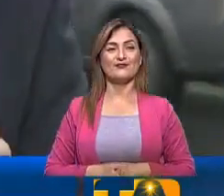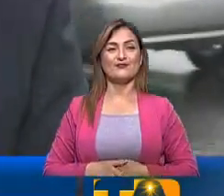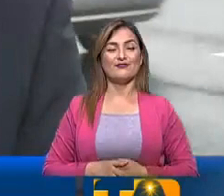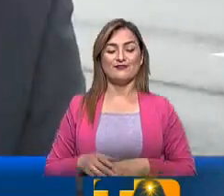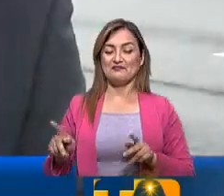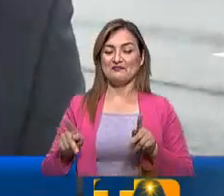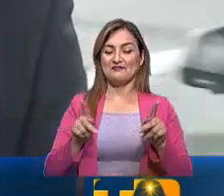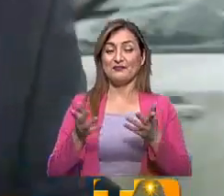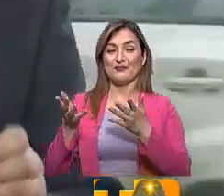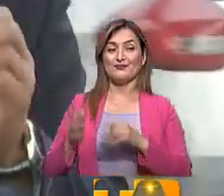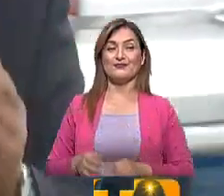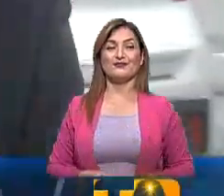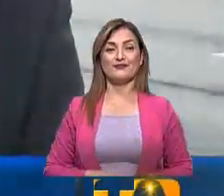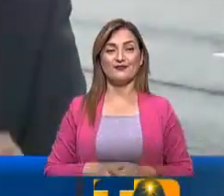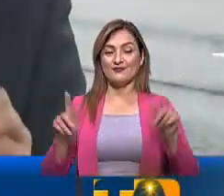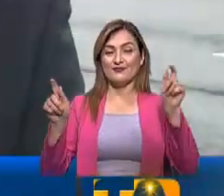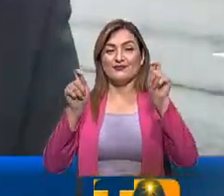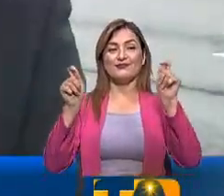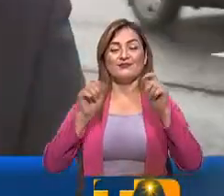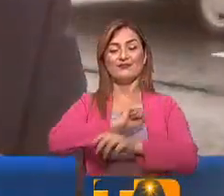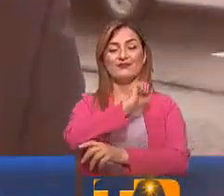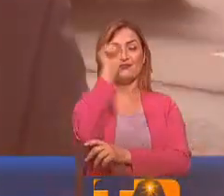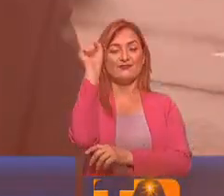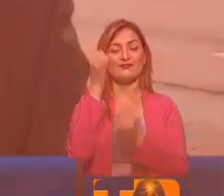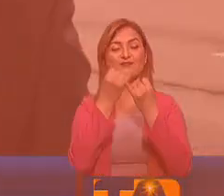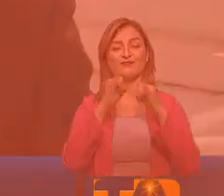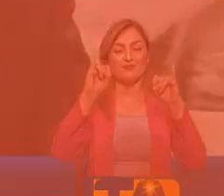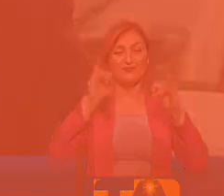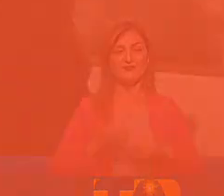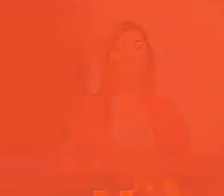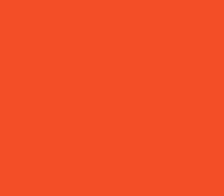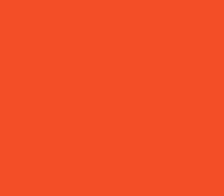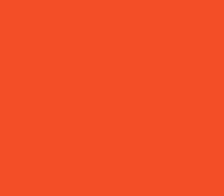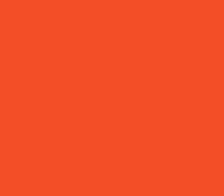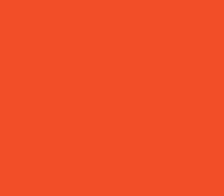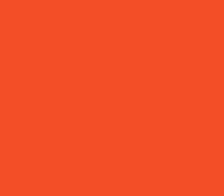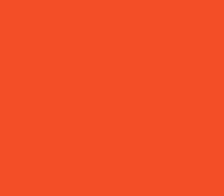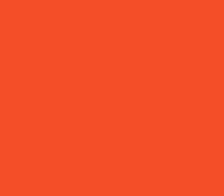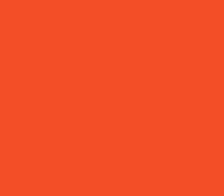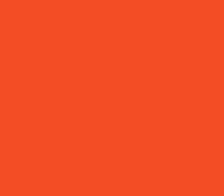preparativos para el festejo del campeón, el Independiente del Valle.